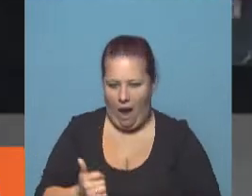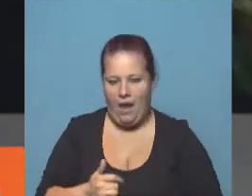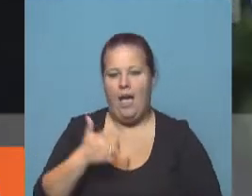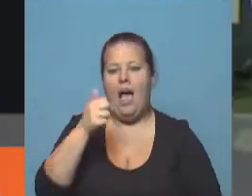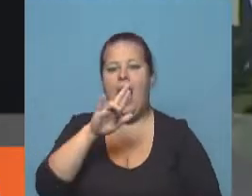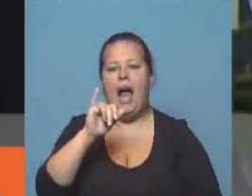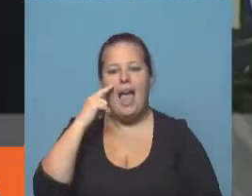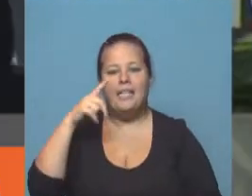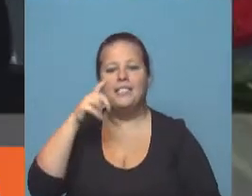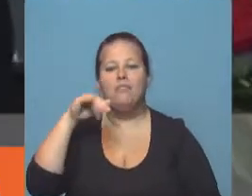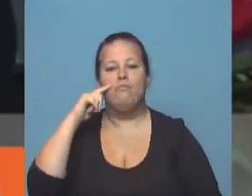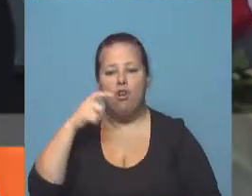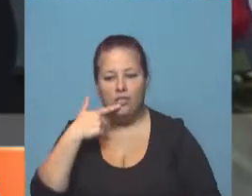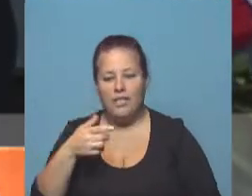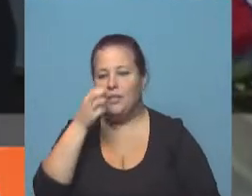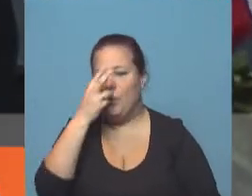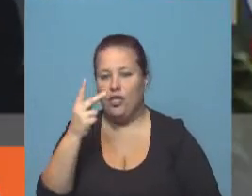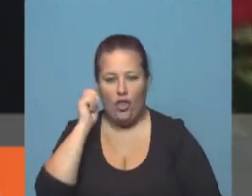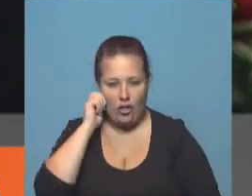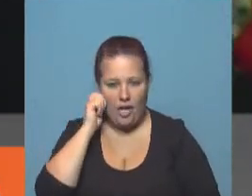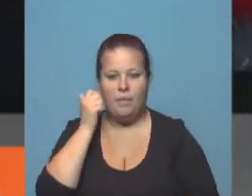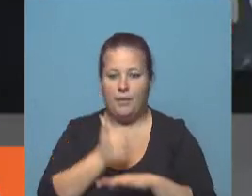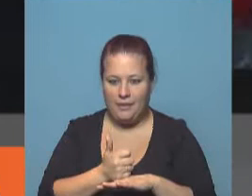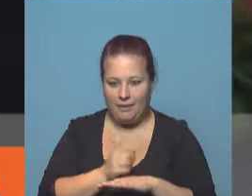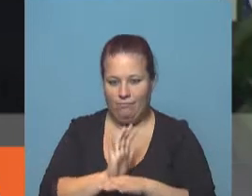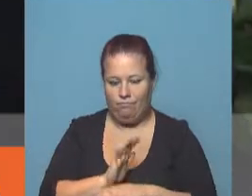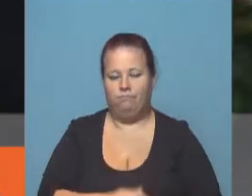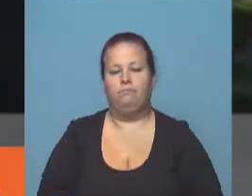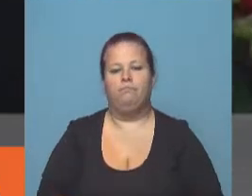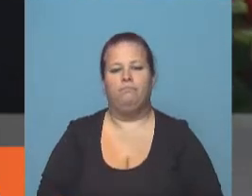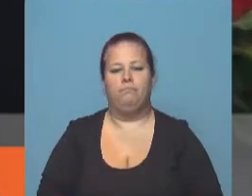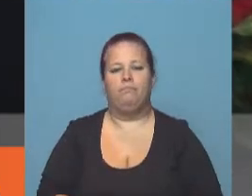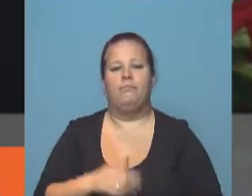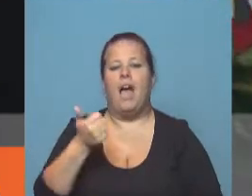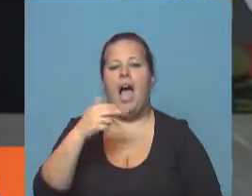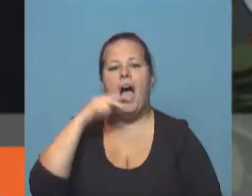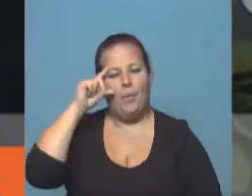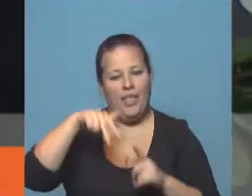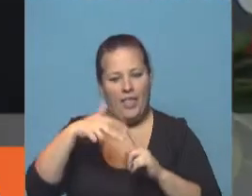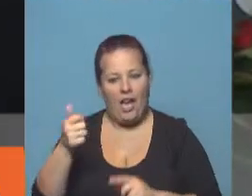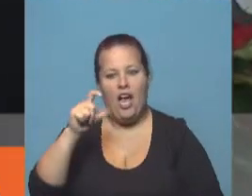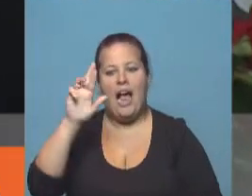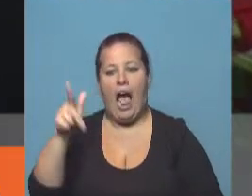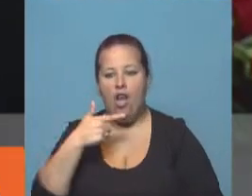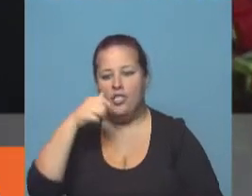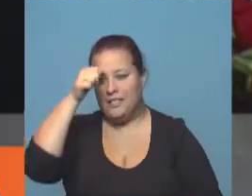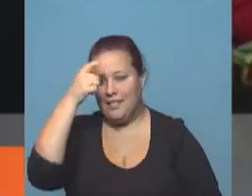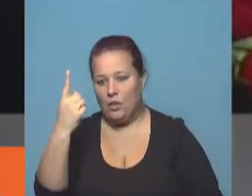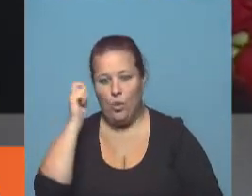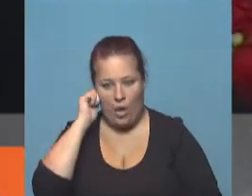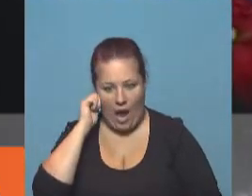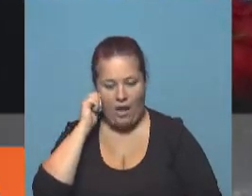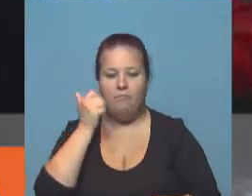Arasi Moisés Gabriel, 22 años, presente. Avedaño Bobadilla Carlos, 61